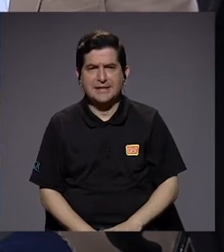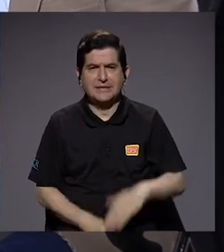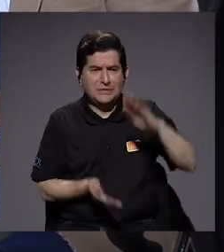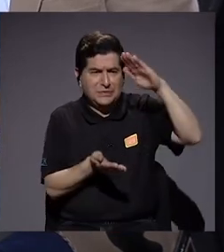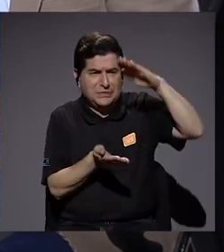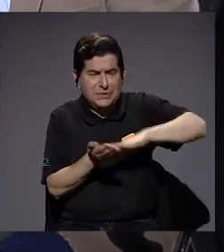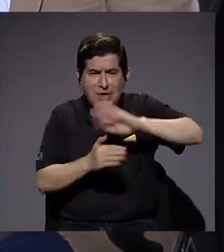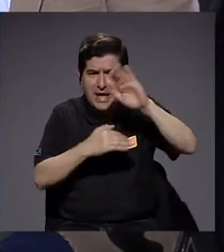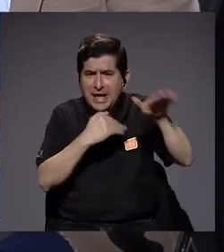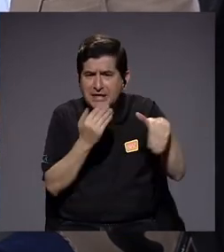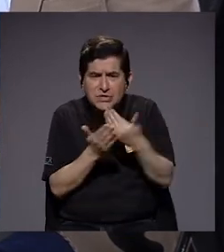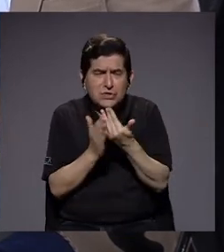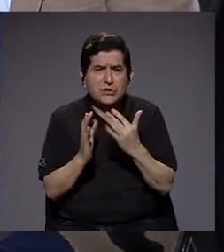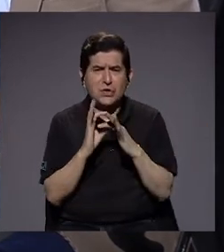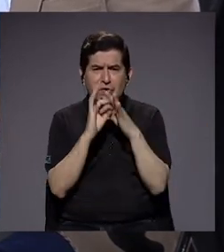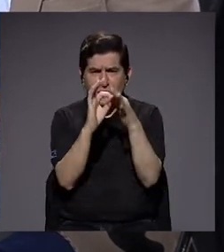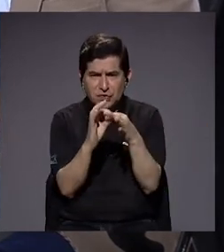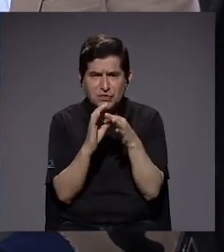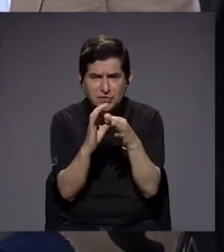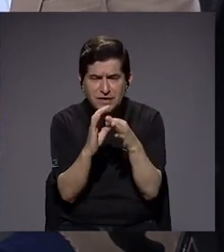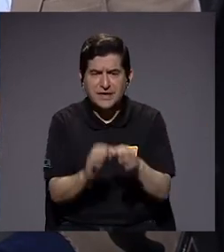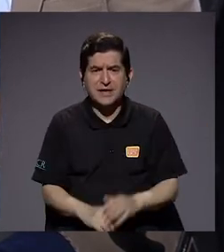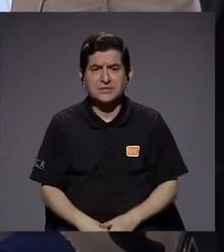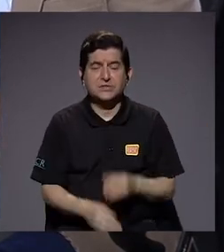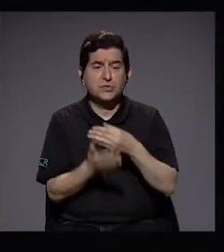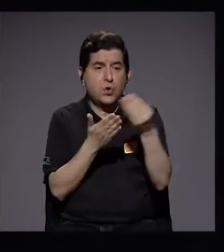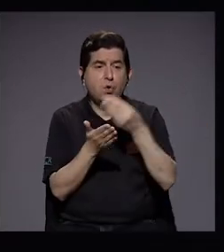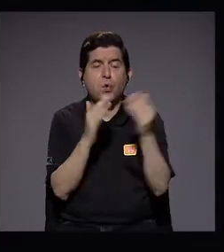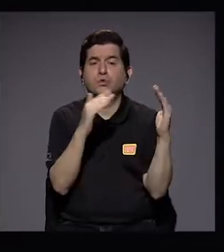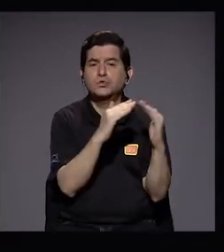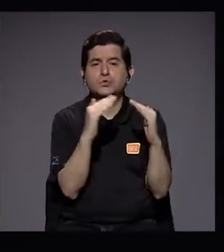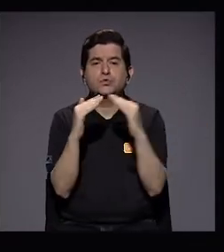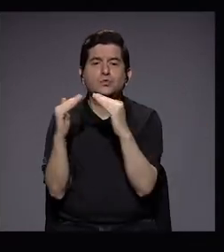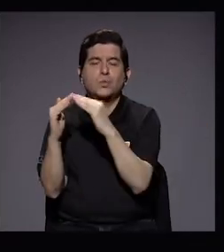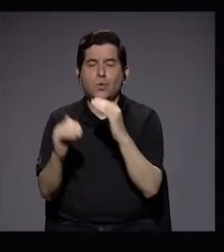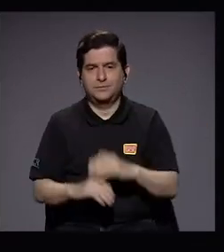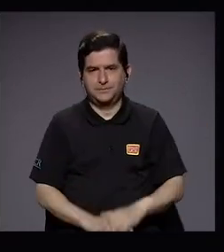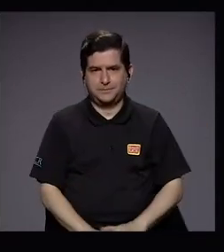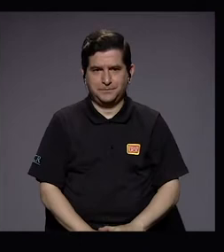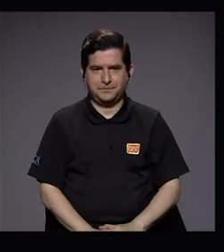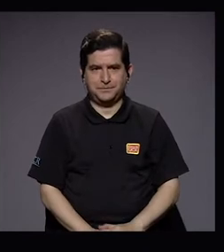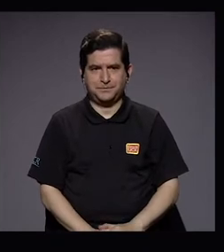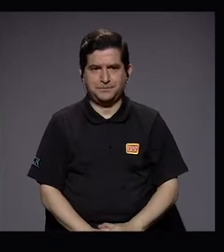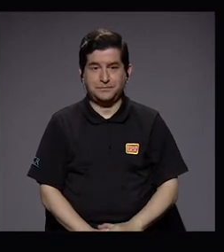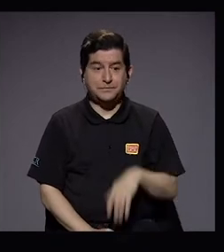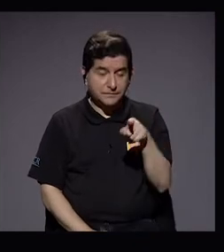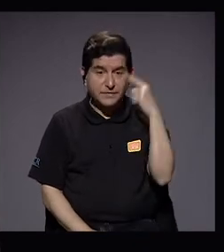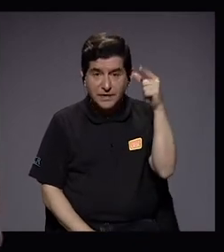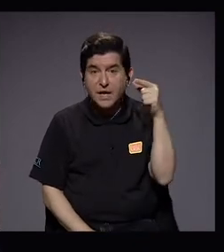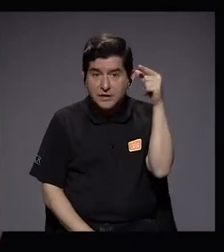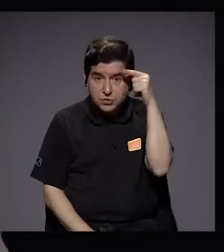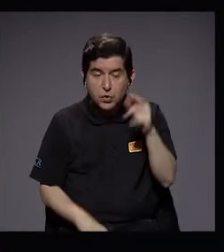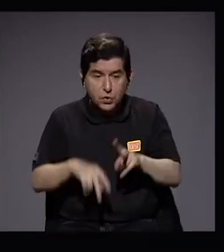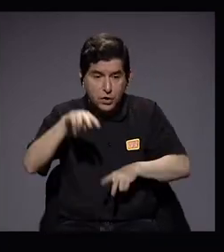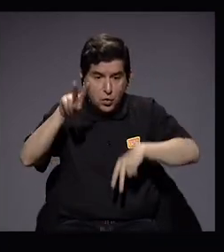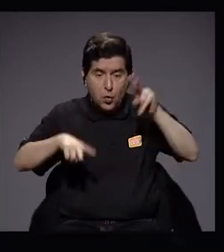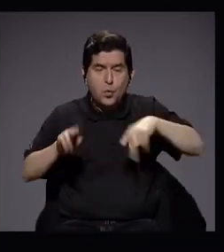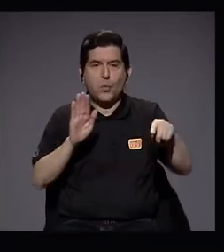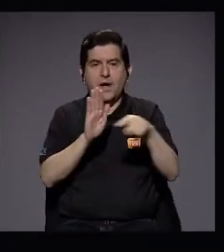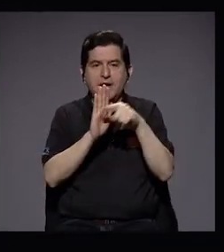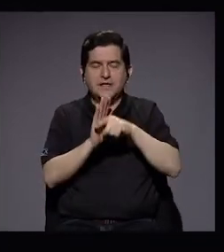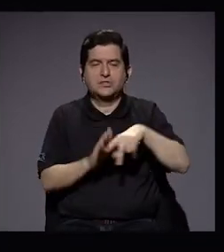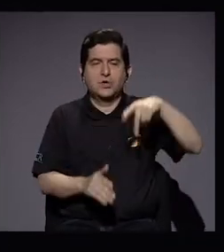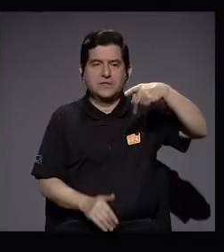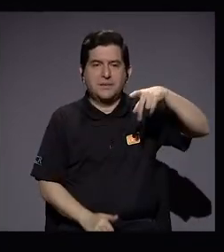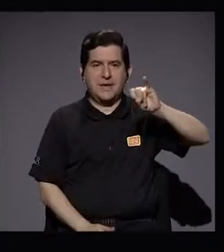una caída en todo lo que tiene que ver específicamente con el consumo de los hogares, Edwin. Claro, claro que sí. Y eso obviamente da una variación negativa